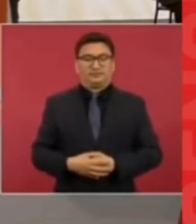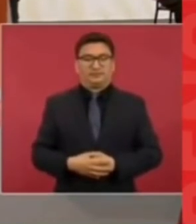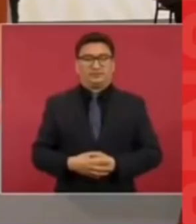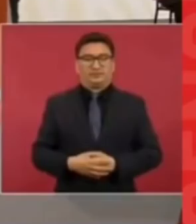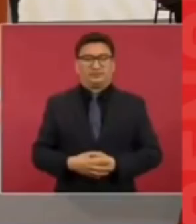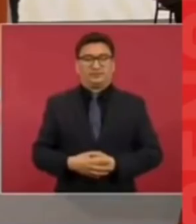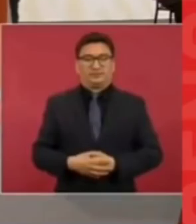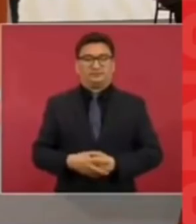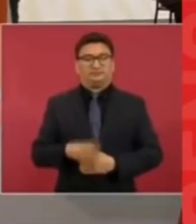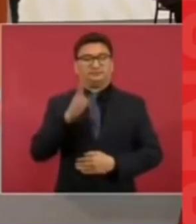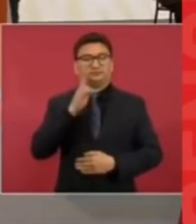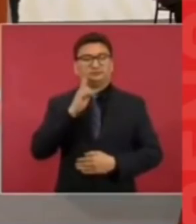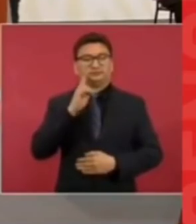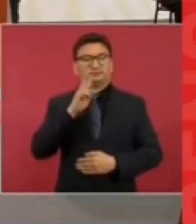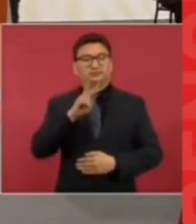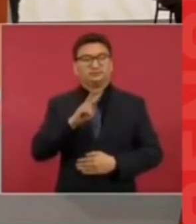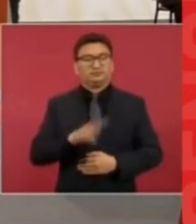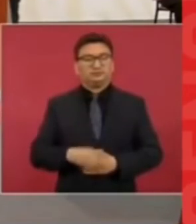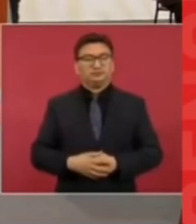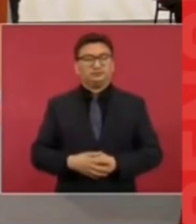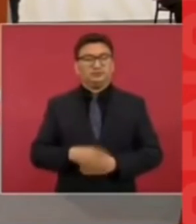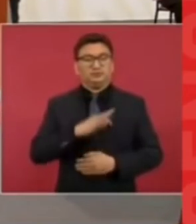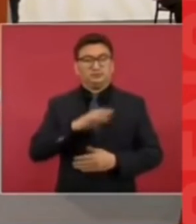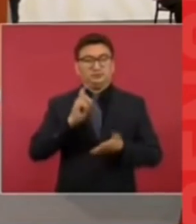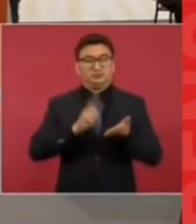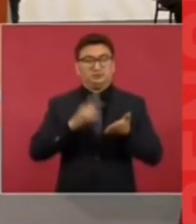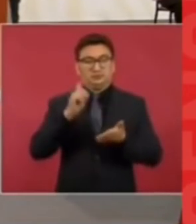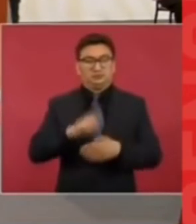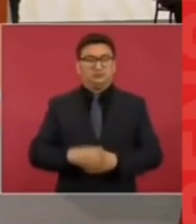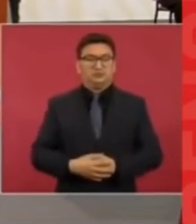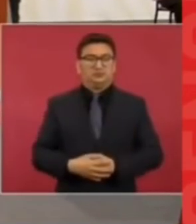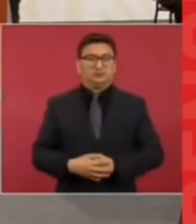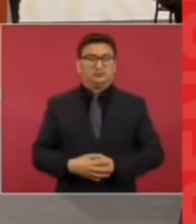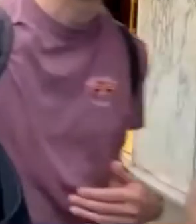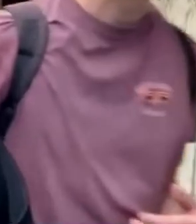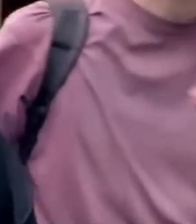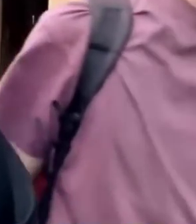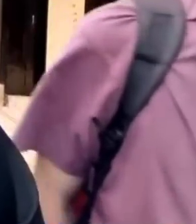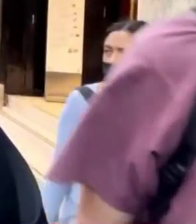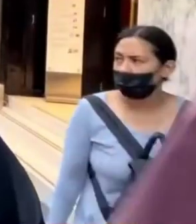A ver si le pones ¿sí?